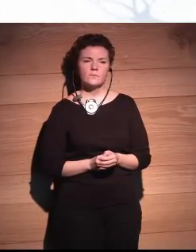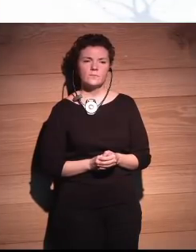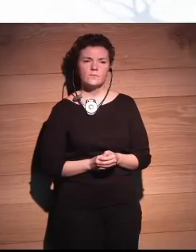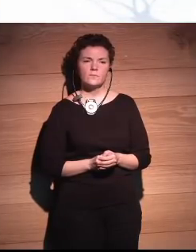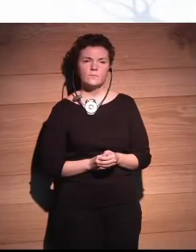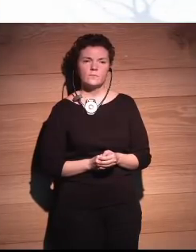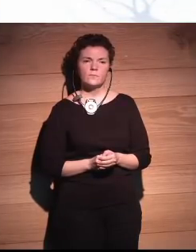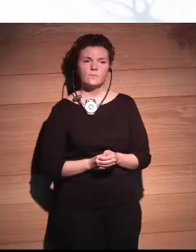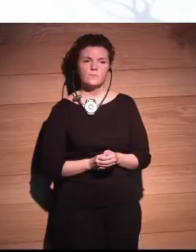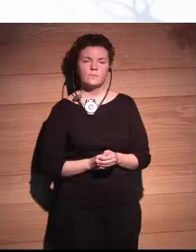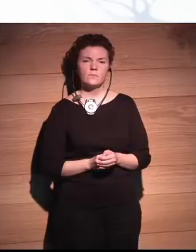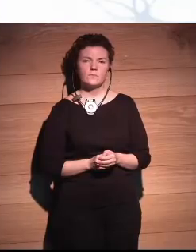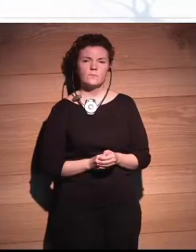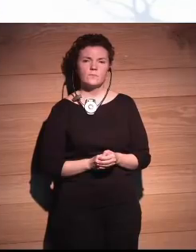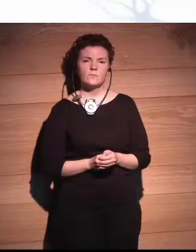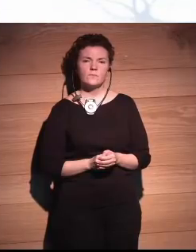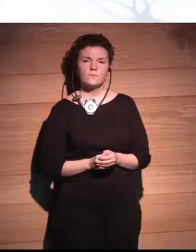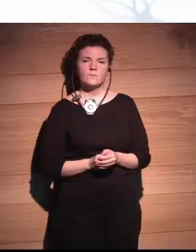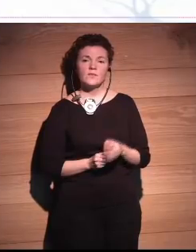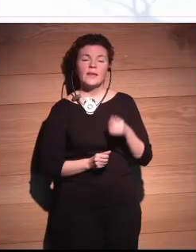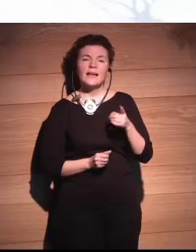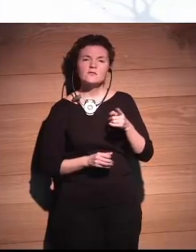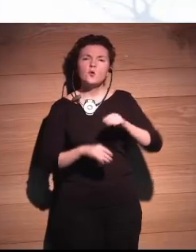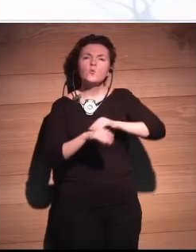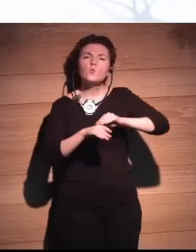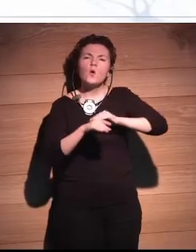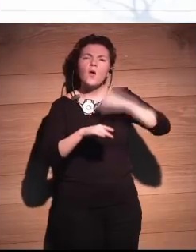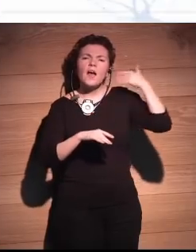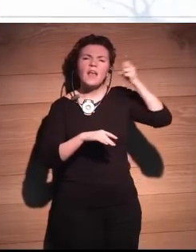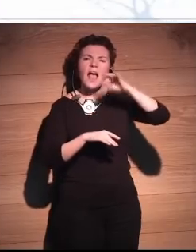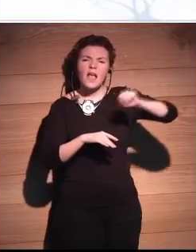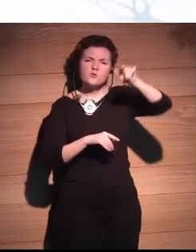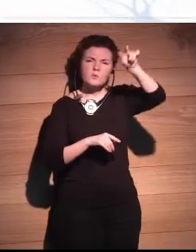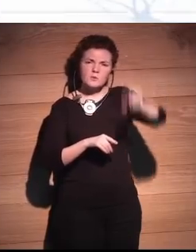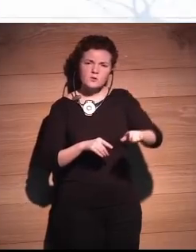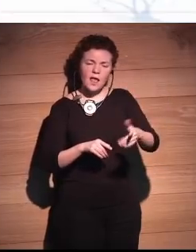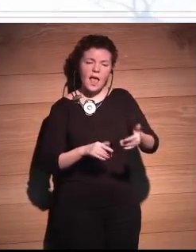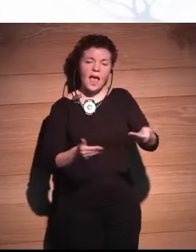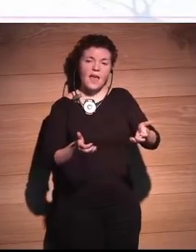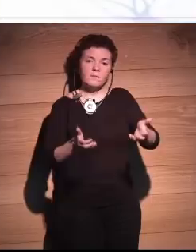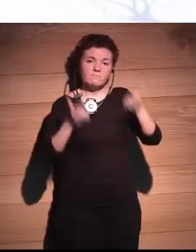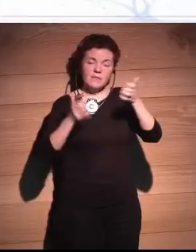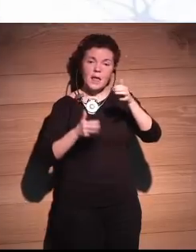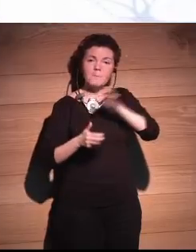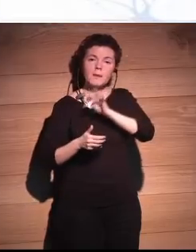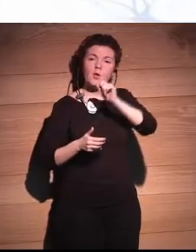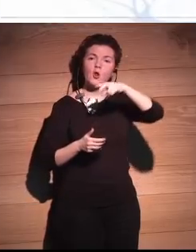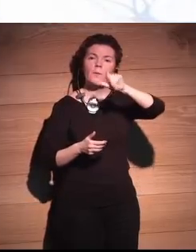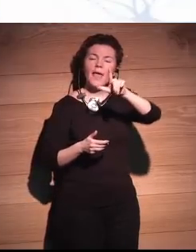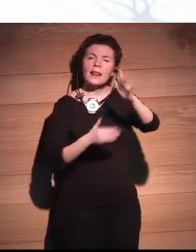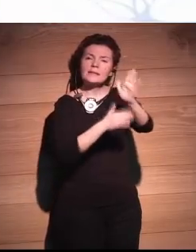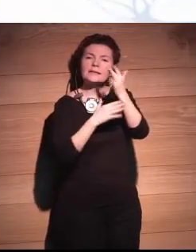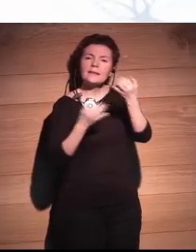No lo sé. Years ago by Roscoe. Esto lo curó hace algunos años una persona que además ganó el premio Nobel a raíz de todo esto, y lo que nos muestra